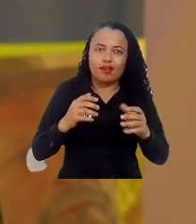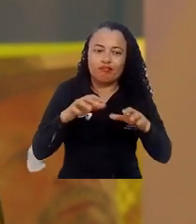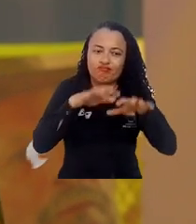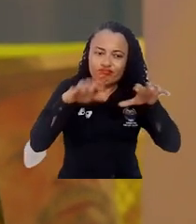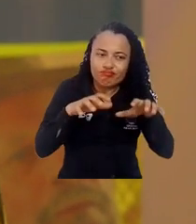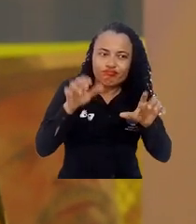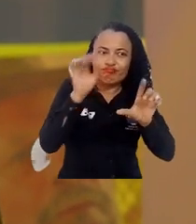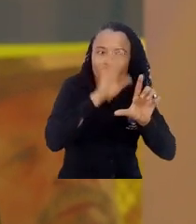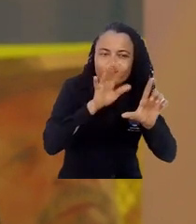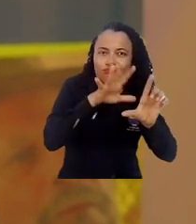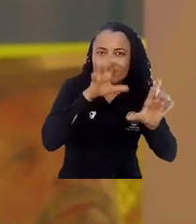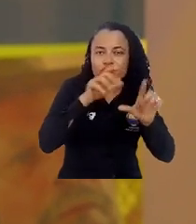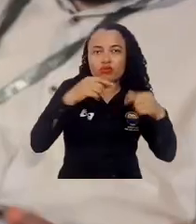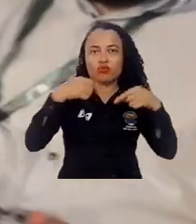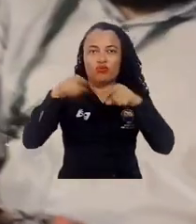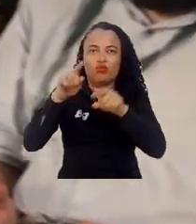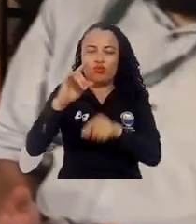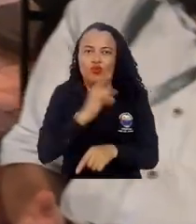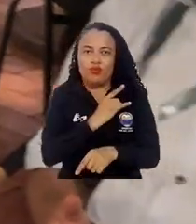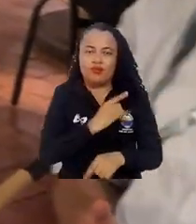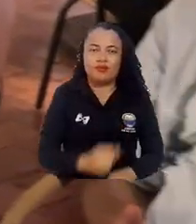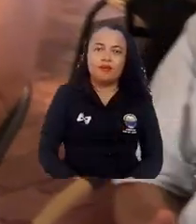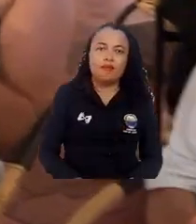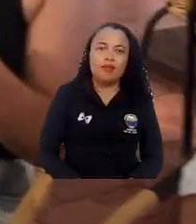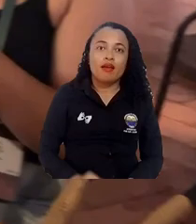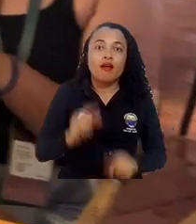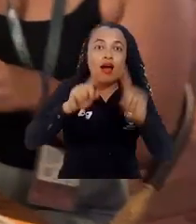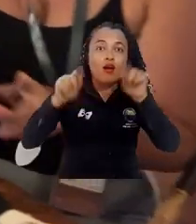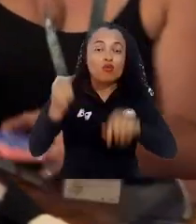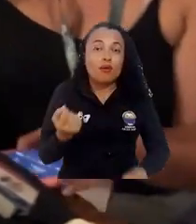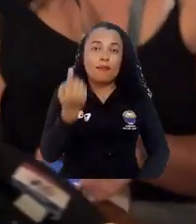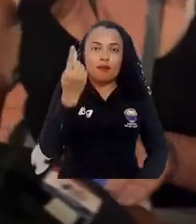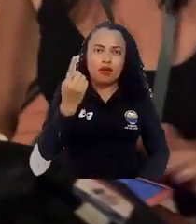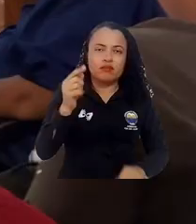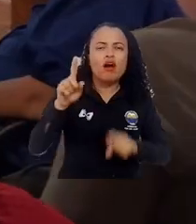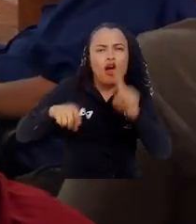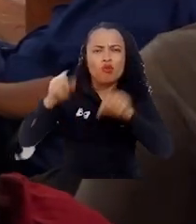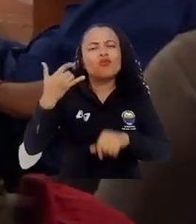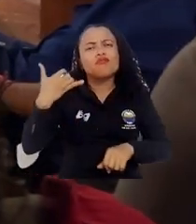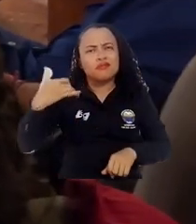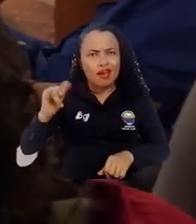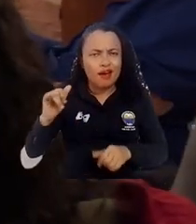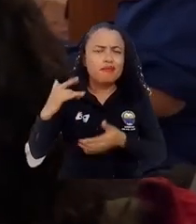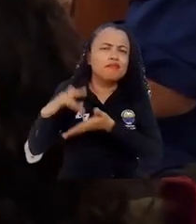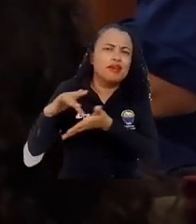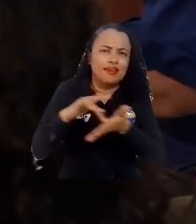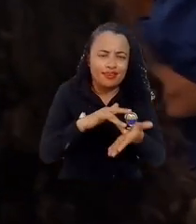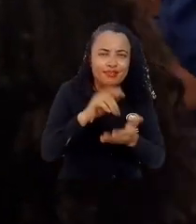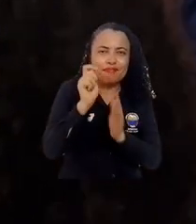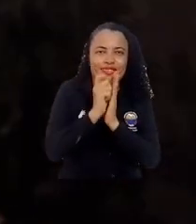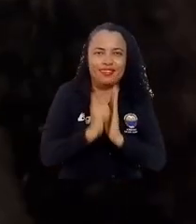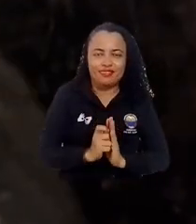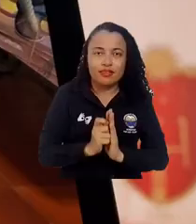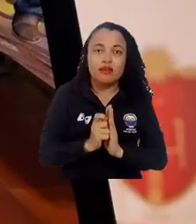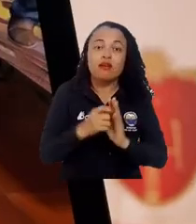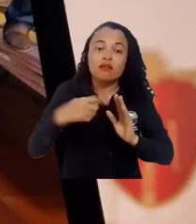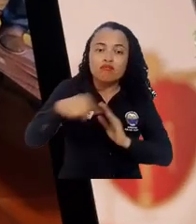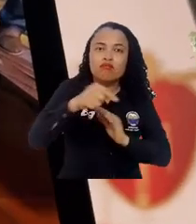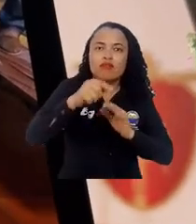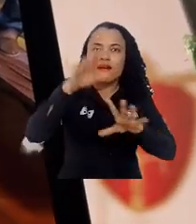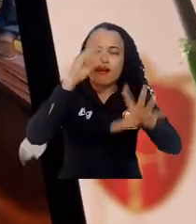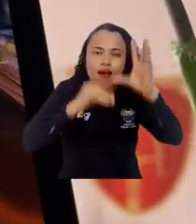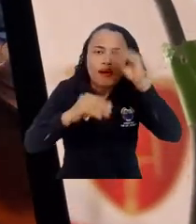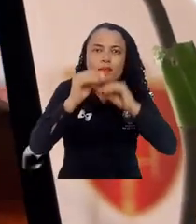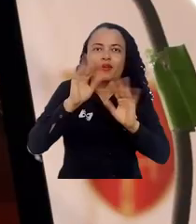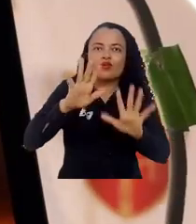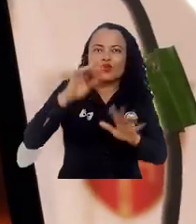hacer obras para la universidad. Para algunos fue su primera vez, otros ya suman carrera en este evento, pero en común compartir